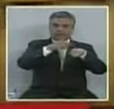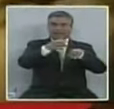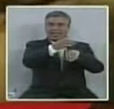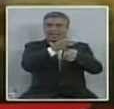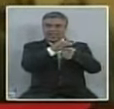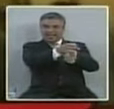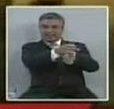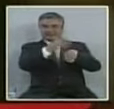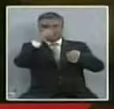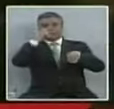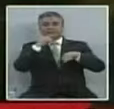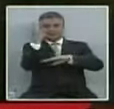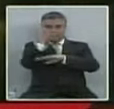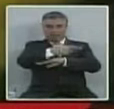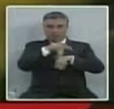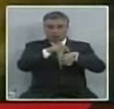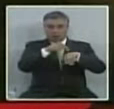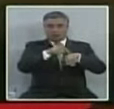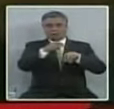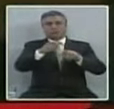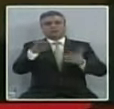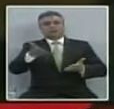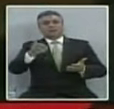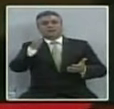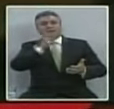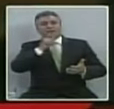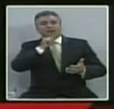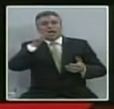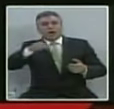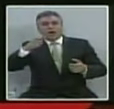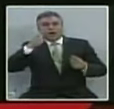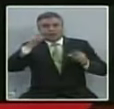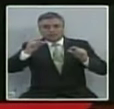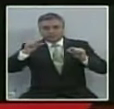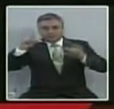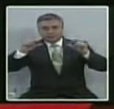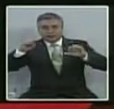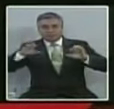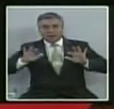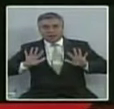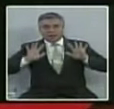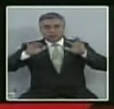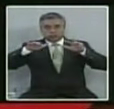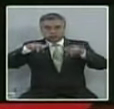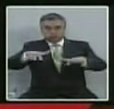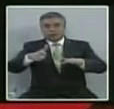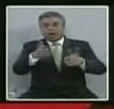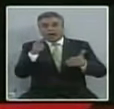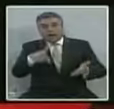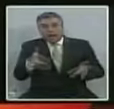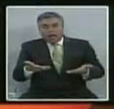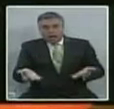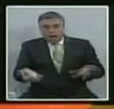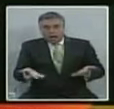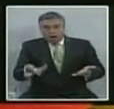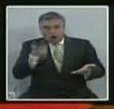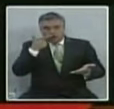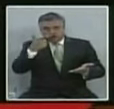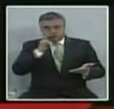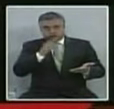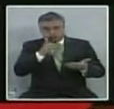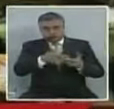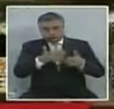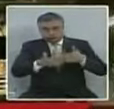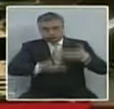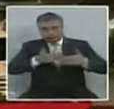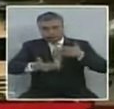nos hace falta para poder calibrar la magnitud del maremoto que está en estos momentos en desarrollo? ¿Qué pasa? Que, como decíamos